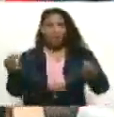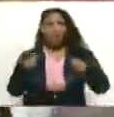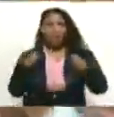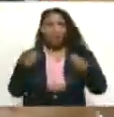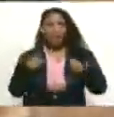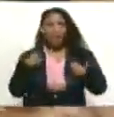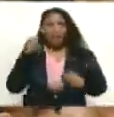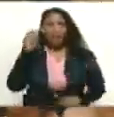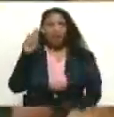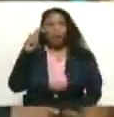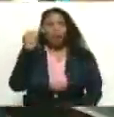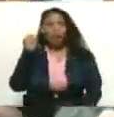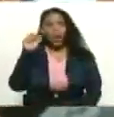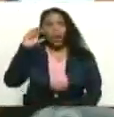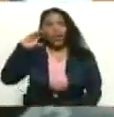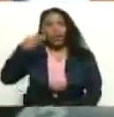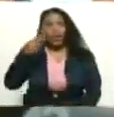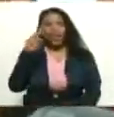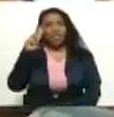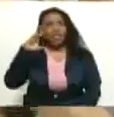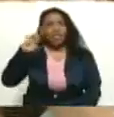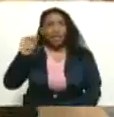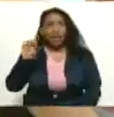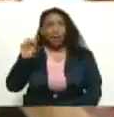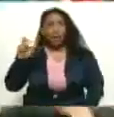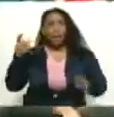Urachiche! ¡Que viva el PSUV!